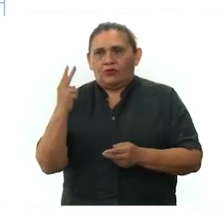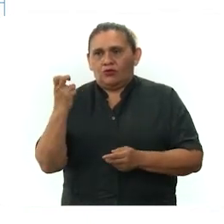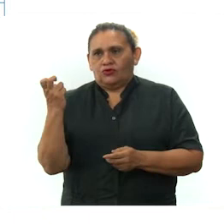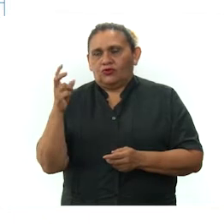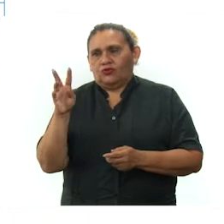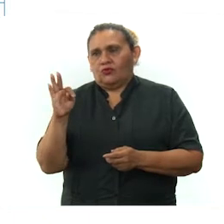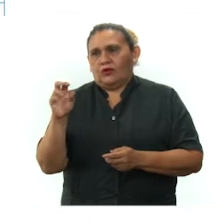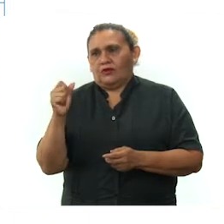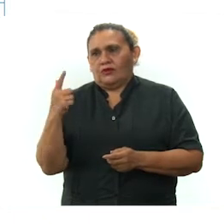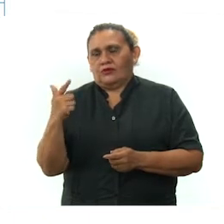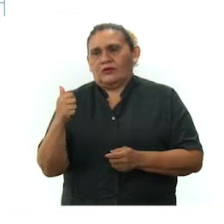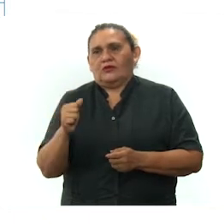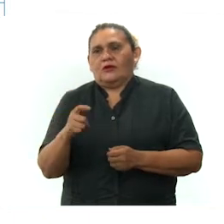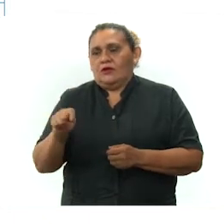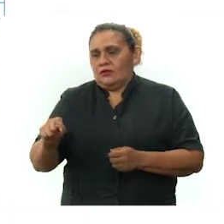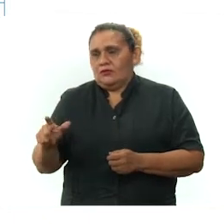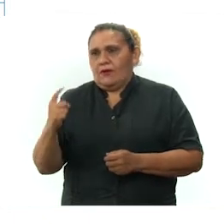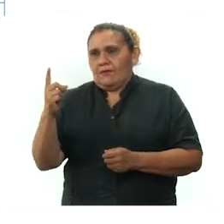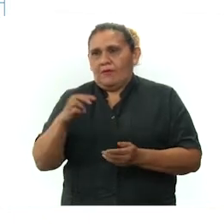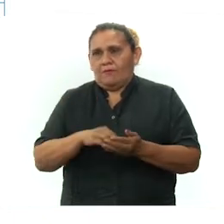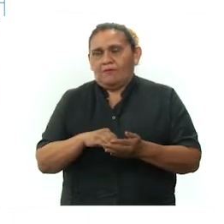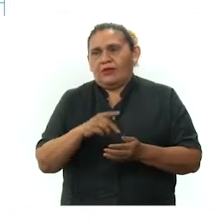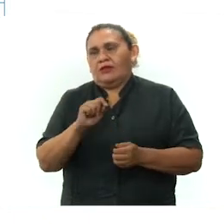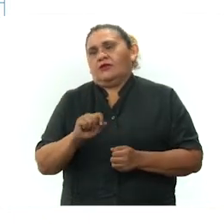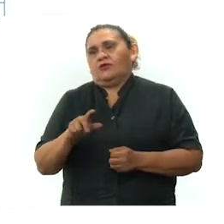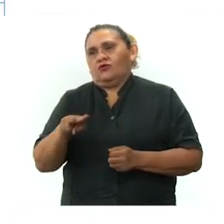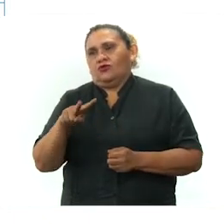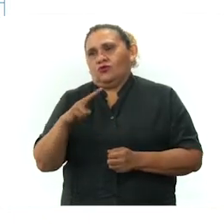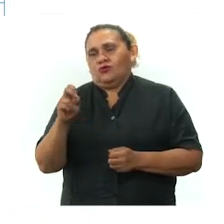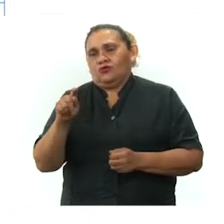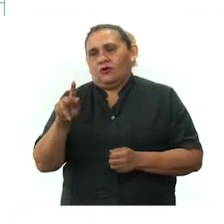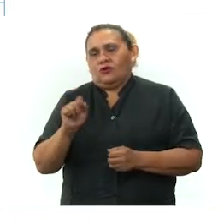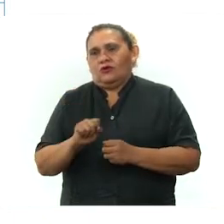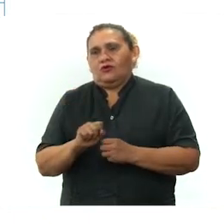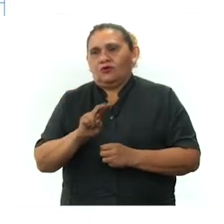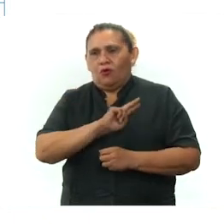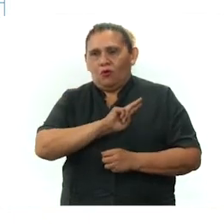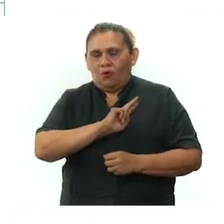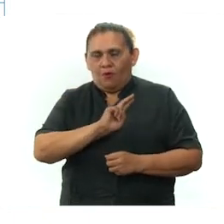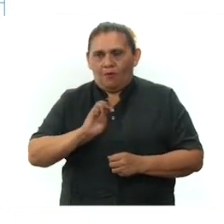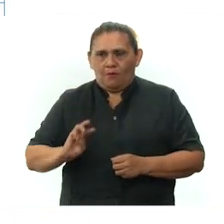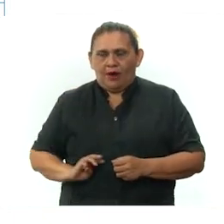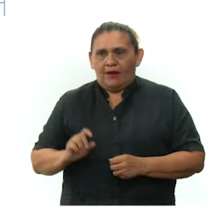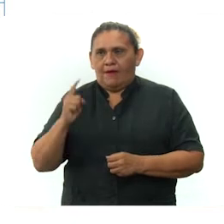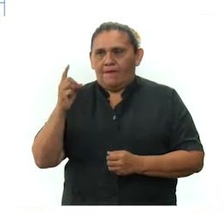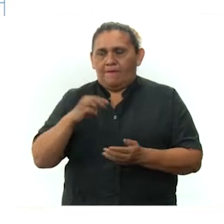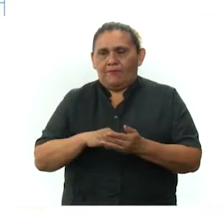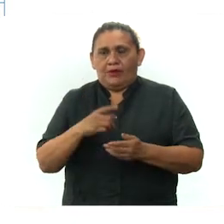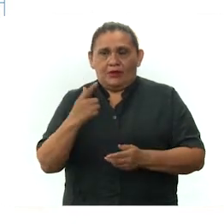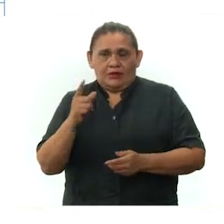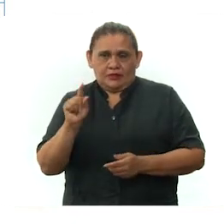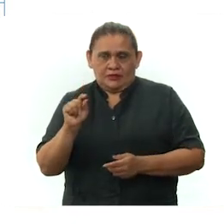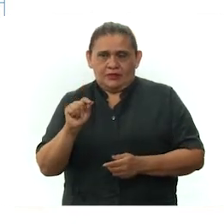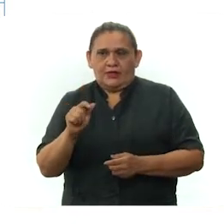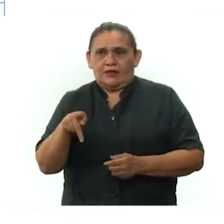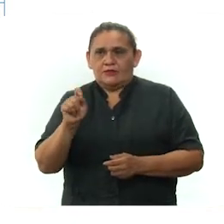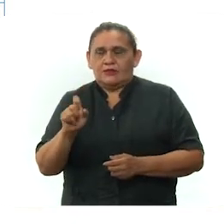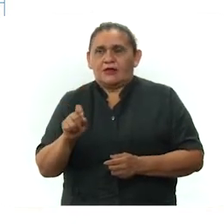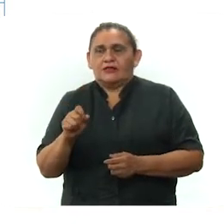Tizimín 1.248, Ticul 1.114, Humán 1.070, Tecash 640,